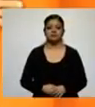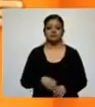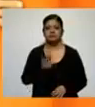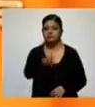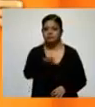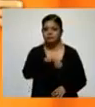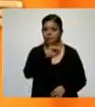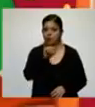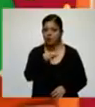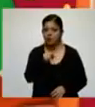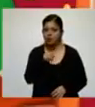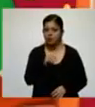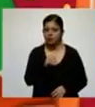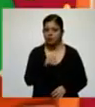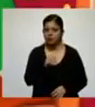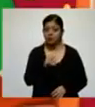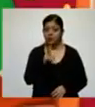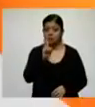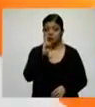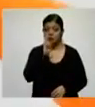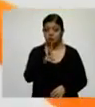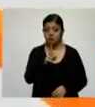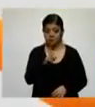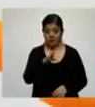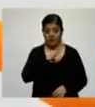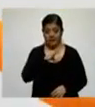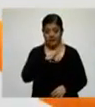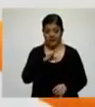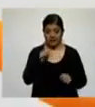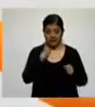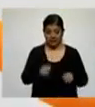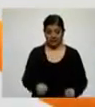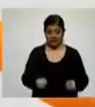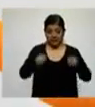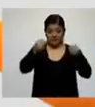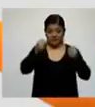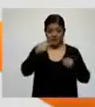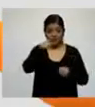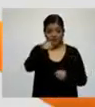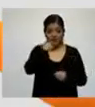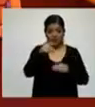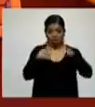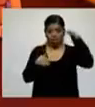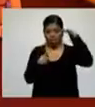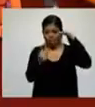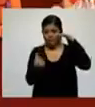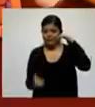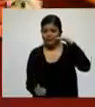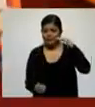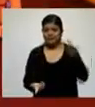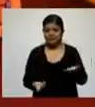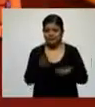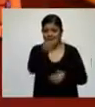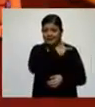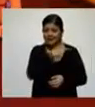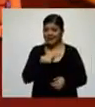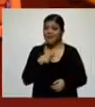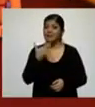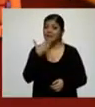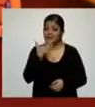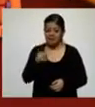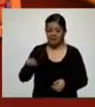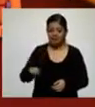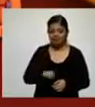Juanito, esa estructura, aunque bien equipada con sus vallas, es demasiado alta para ti. Debes subir a los adecuados a tu